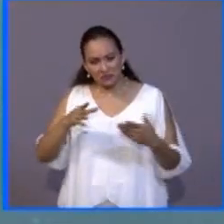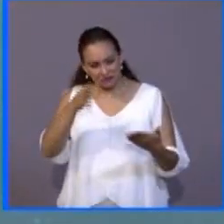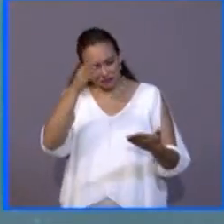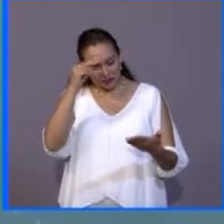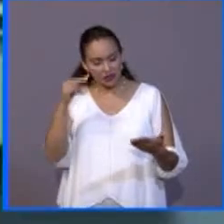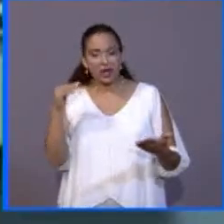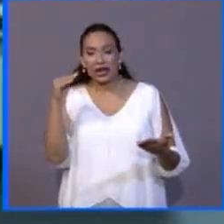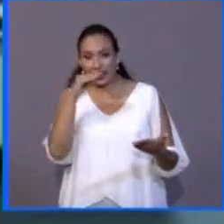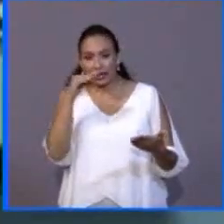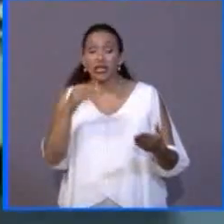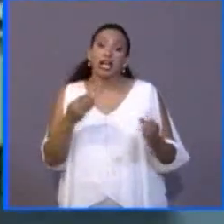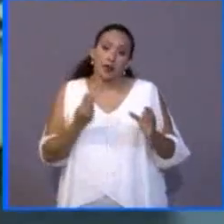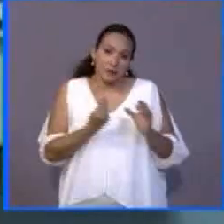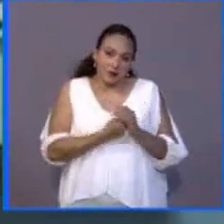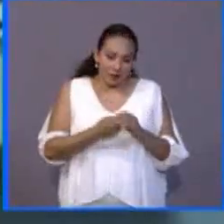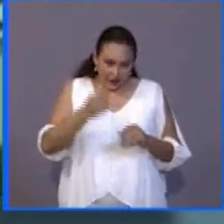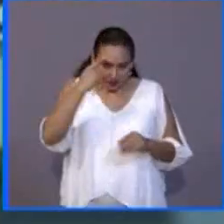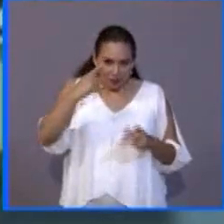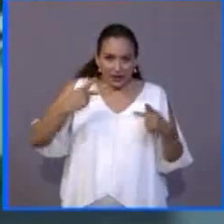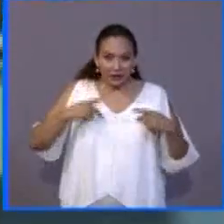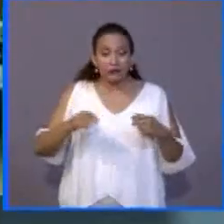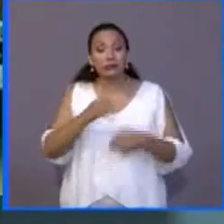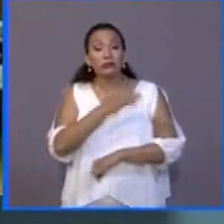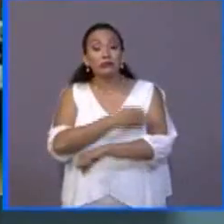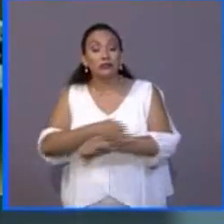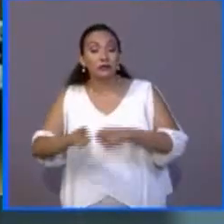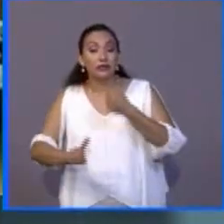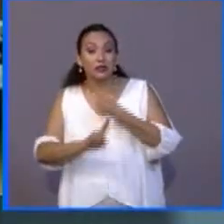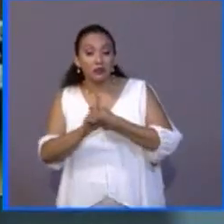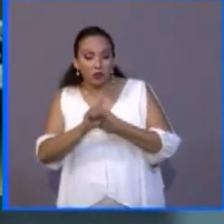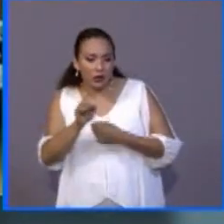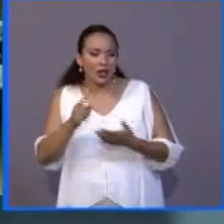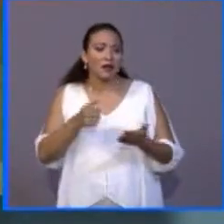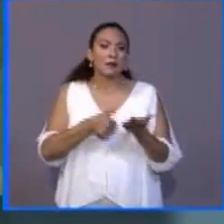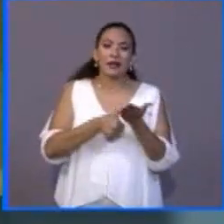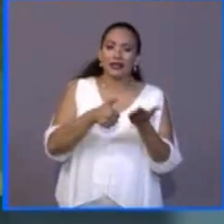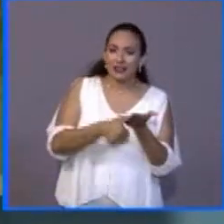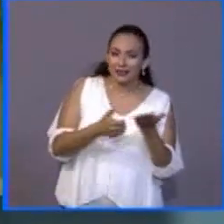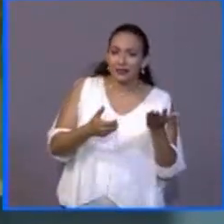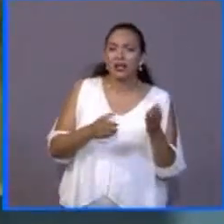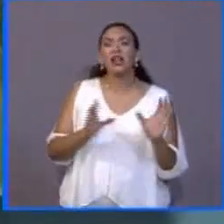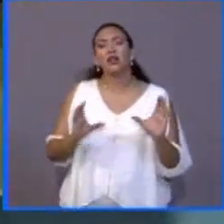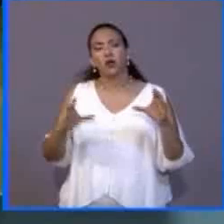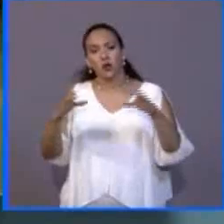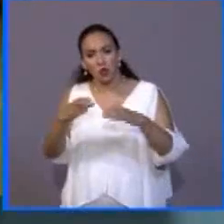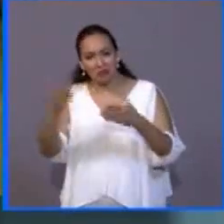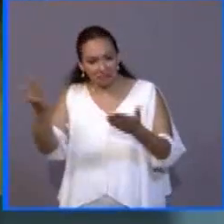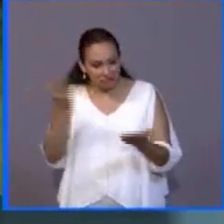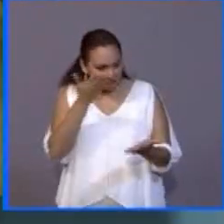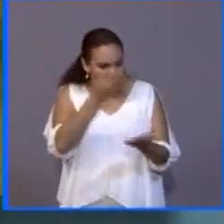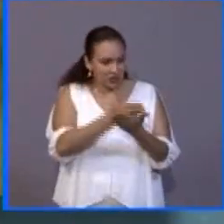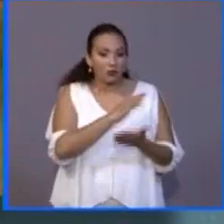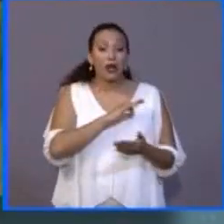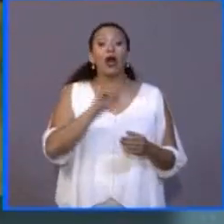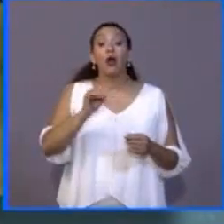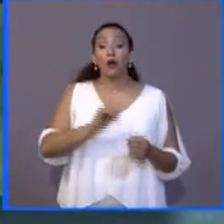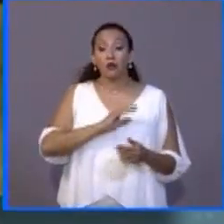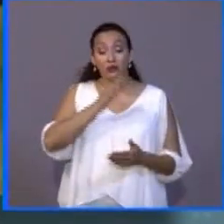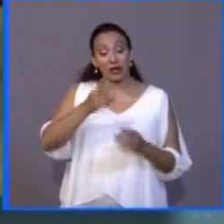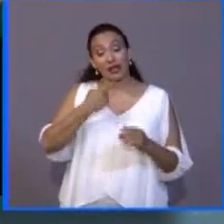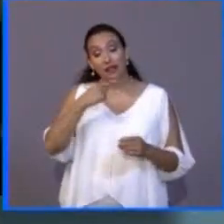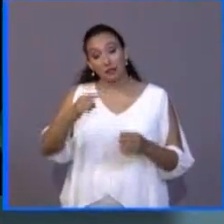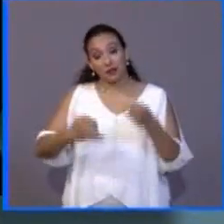y confidencial para resolver problemas familiares, civiles, penales y comunitarios sin necesidad de acudir a